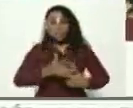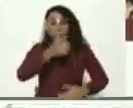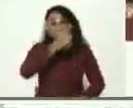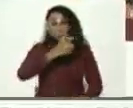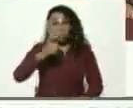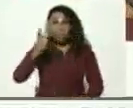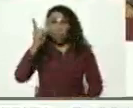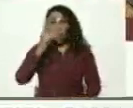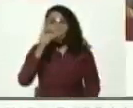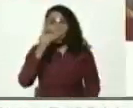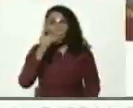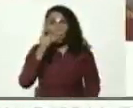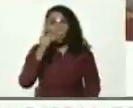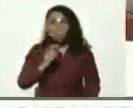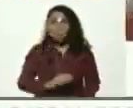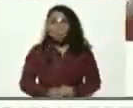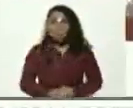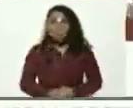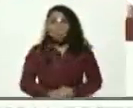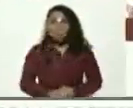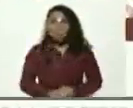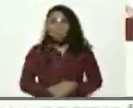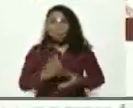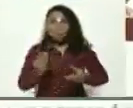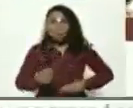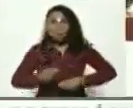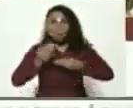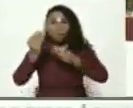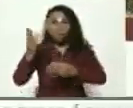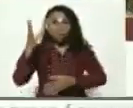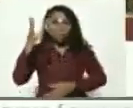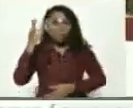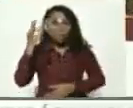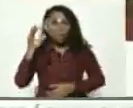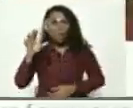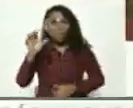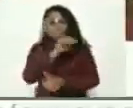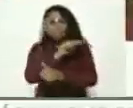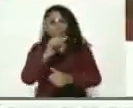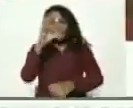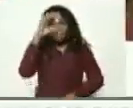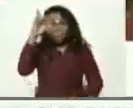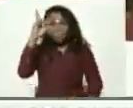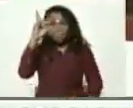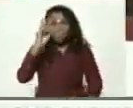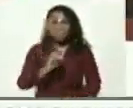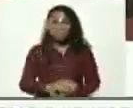Luis Felipe Pellicer, hace entrega la ciudadana Delcy Rodríguez Gómez,